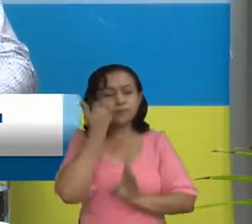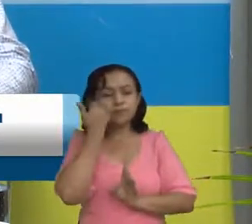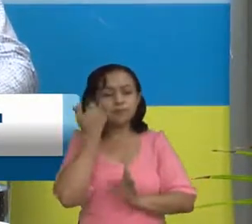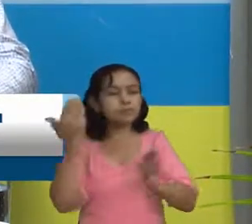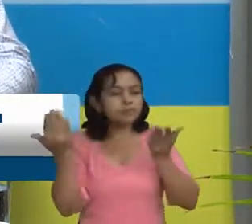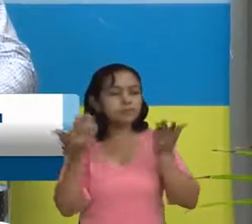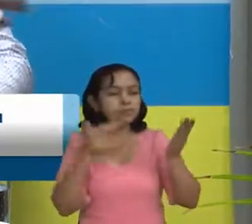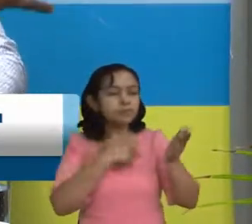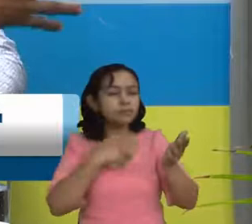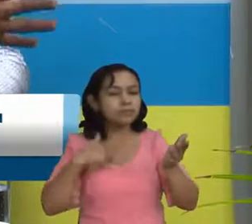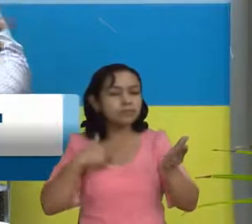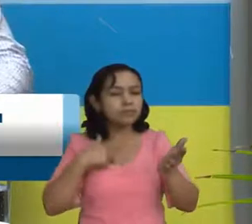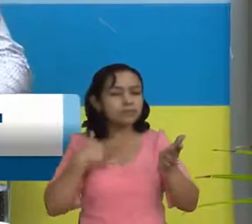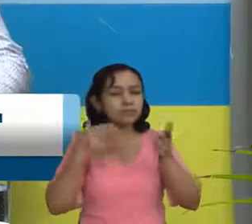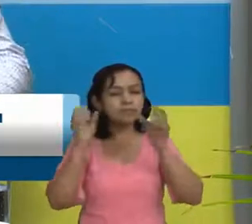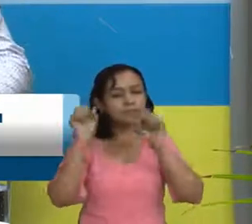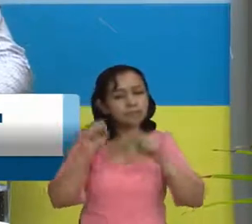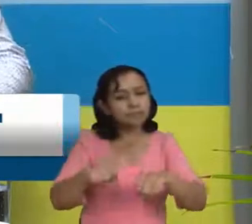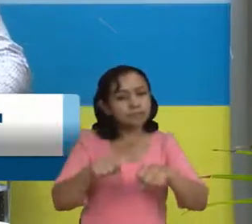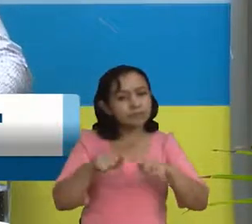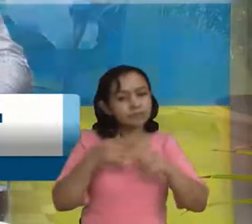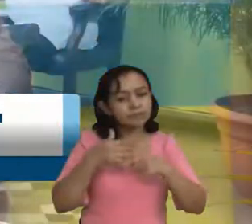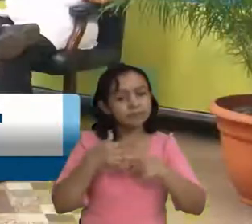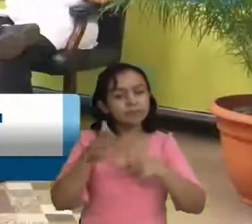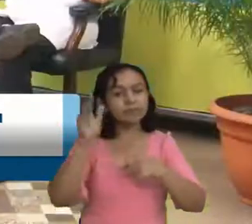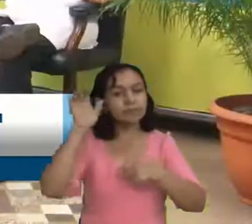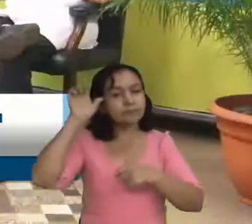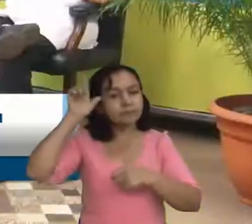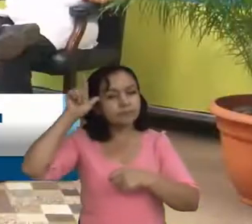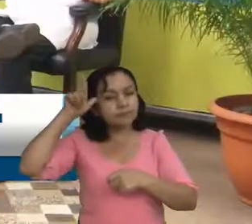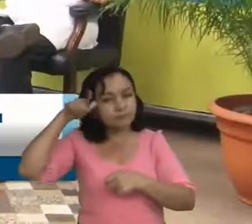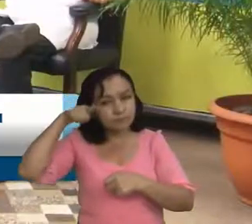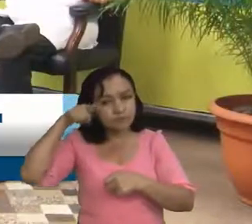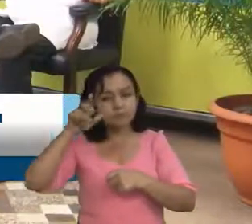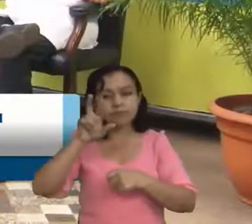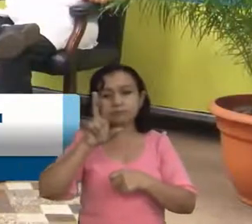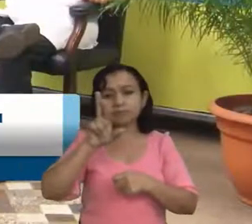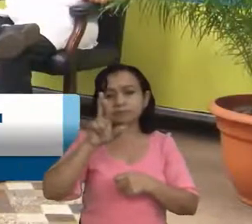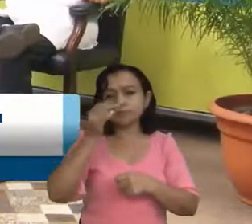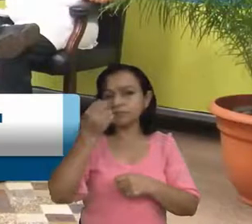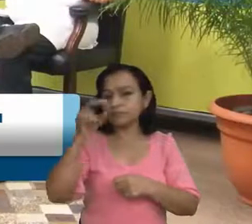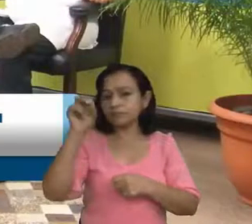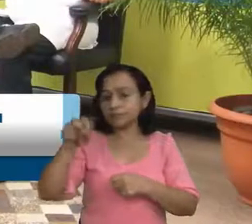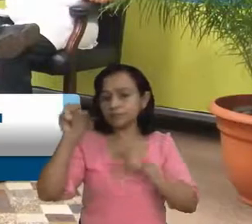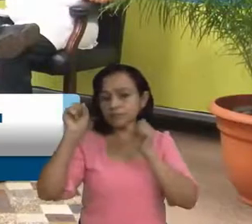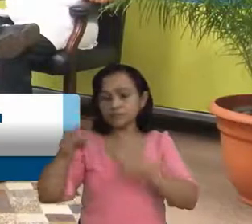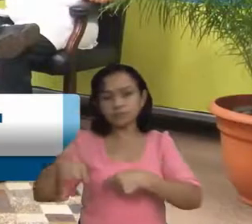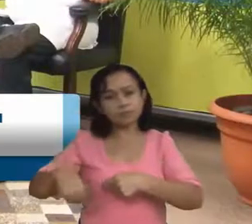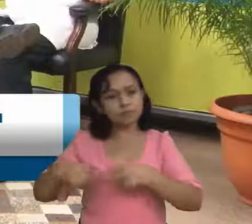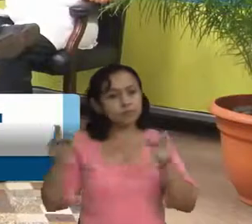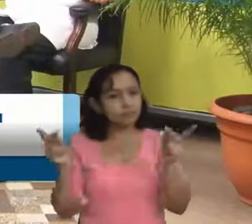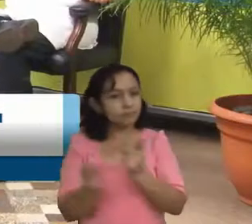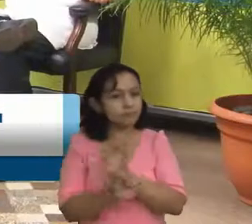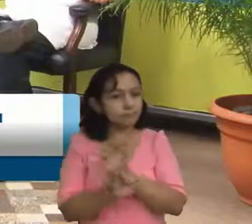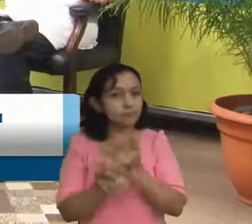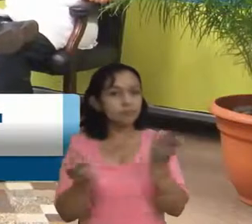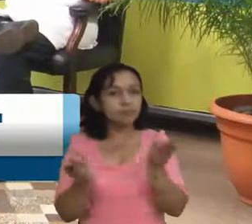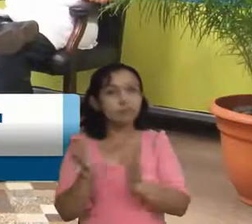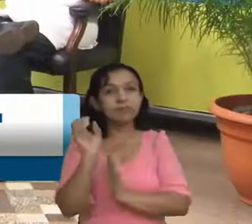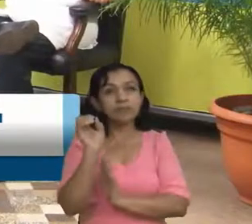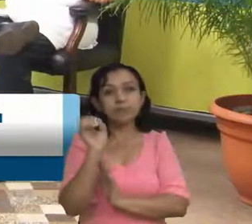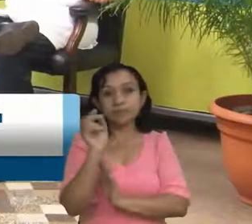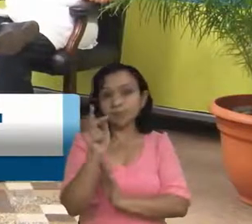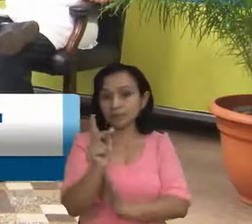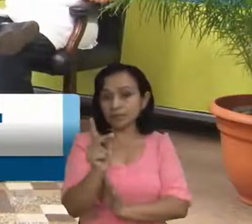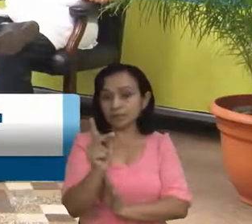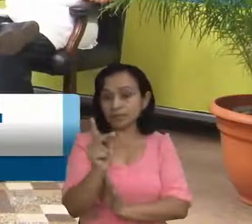pasar? Se puede ir, por ejemplo, del orín a los riñones, puede regresar hacia los riñones y puede presentar algo más grave. Ok,